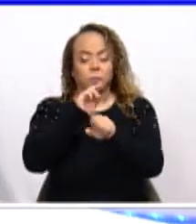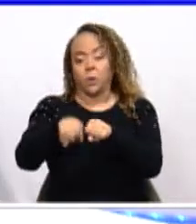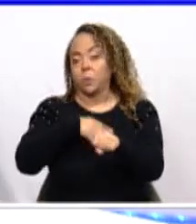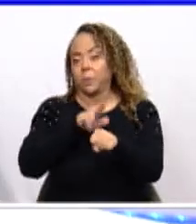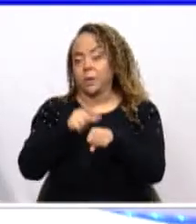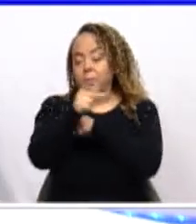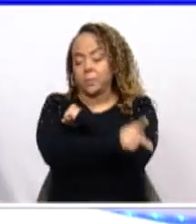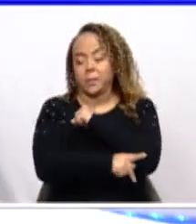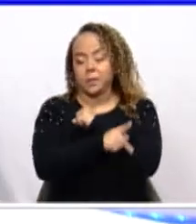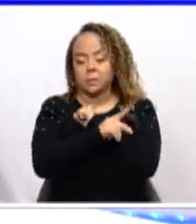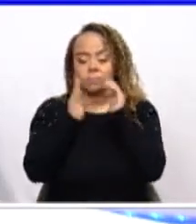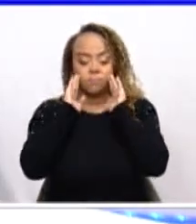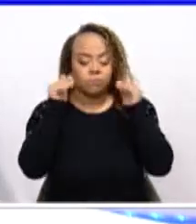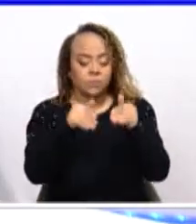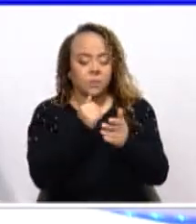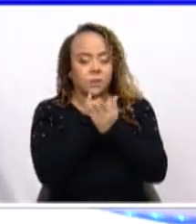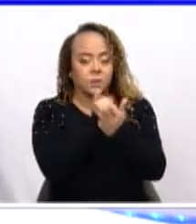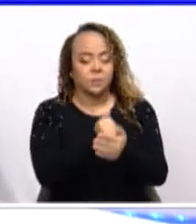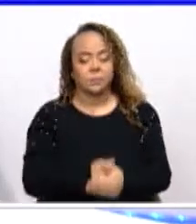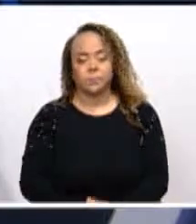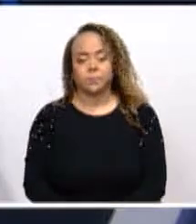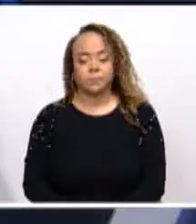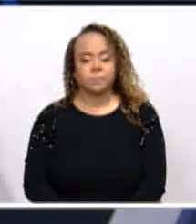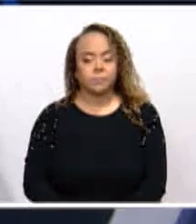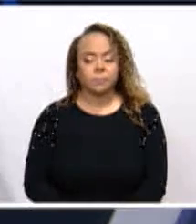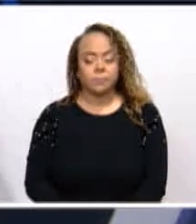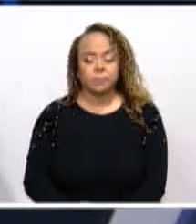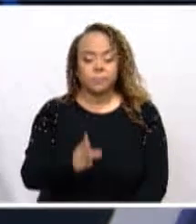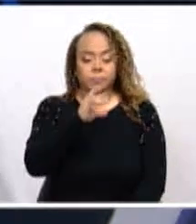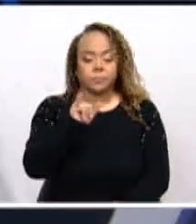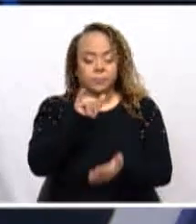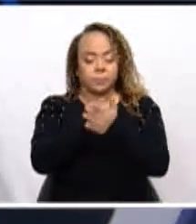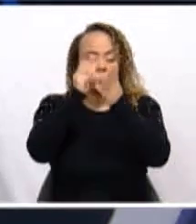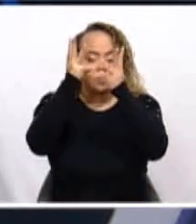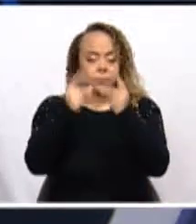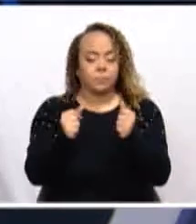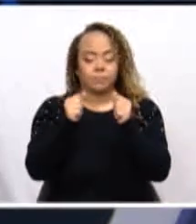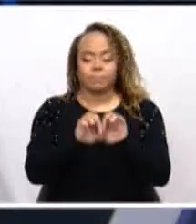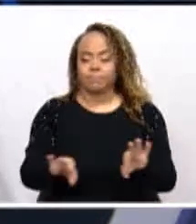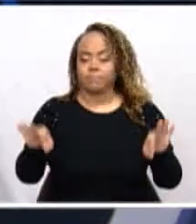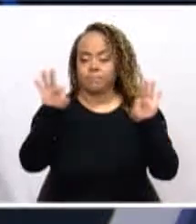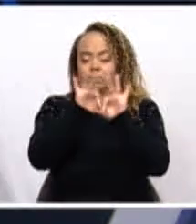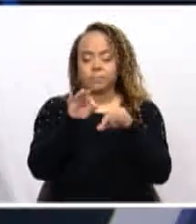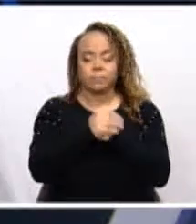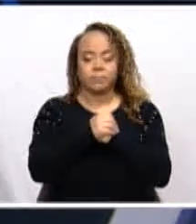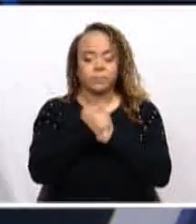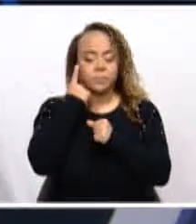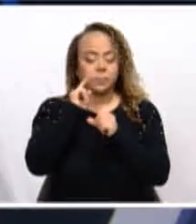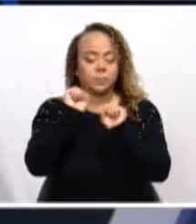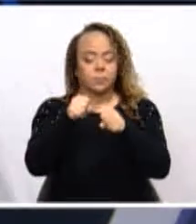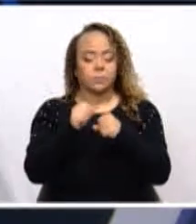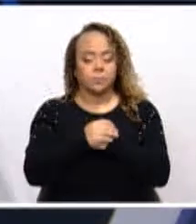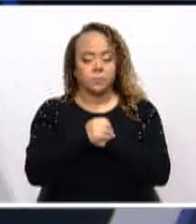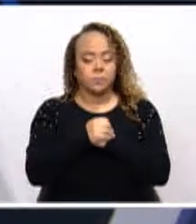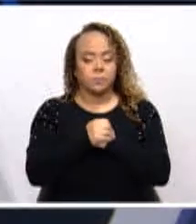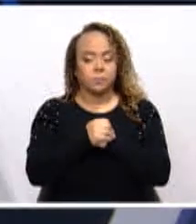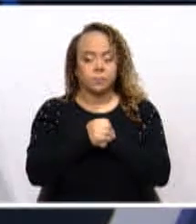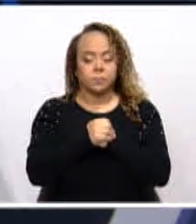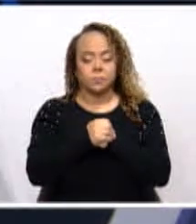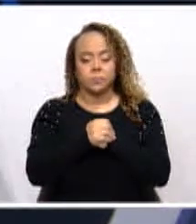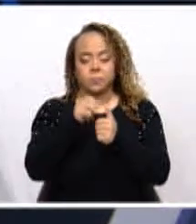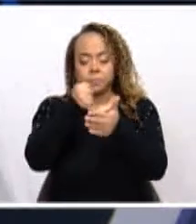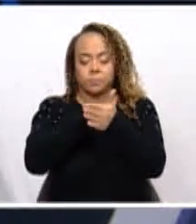país se vuelca a ayudar y que es un presupuesto importantísimo para para esta